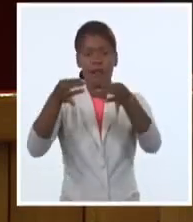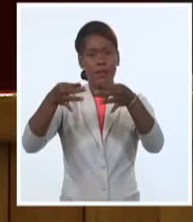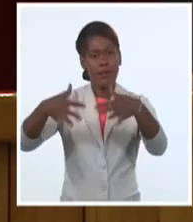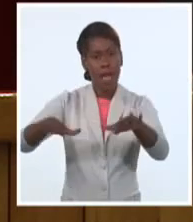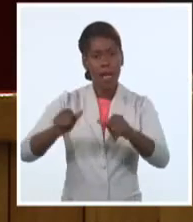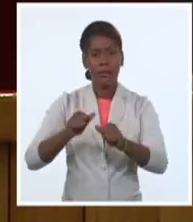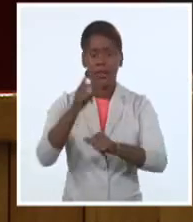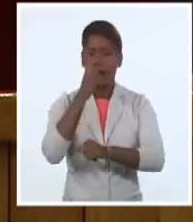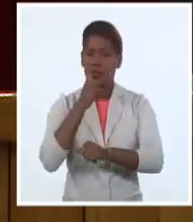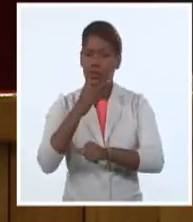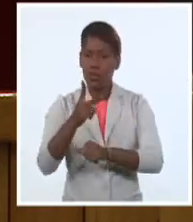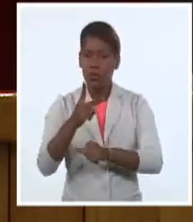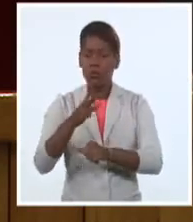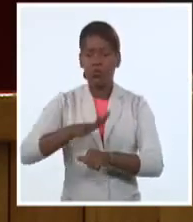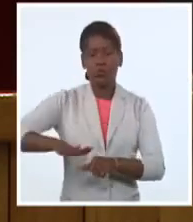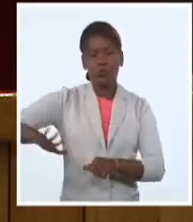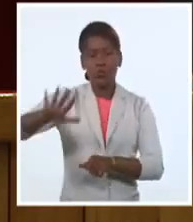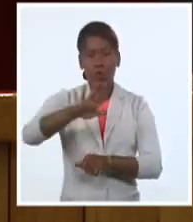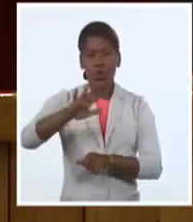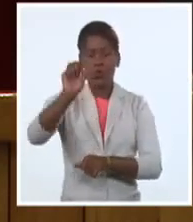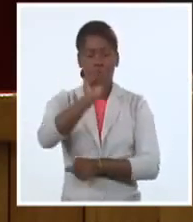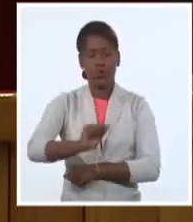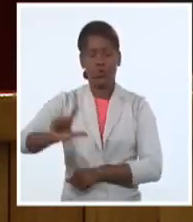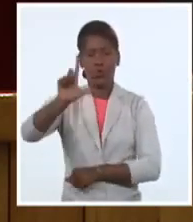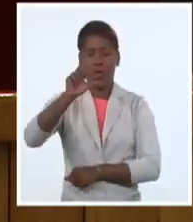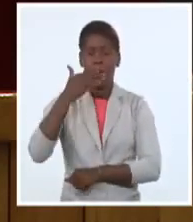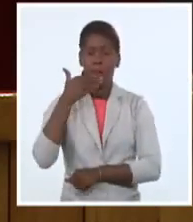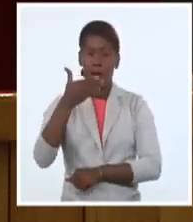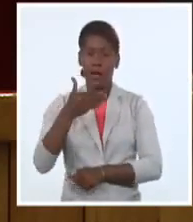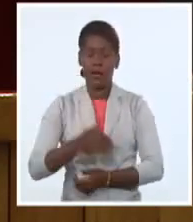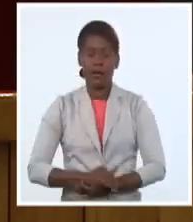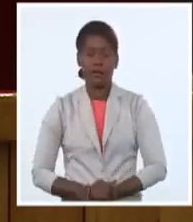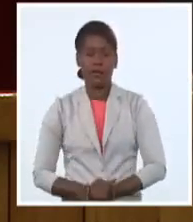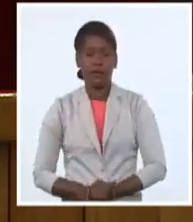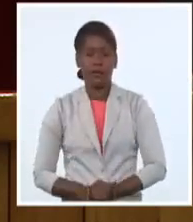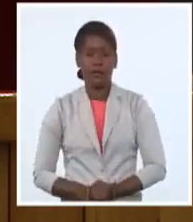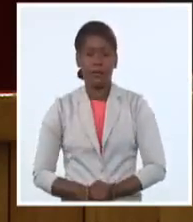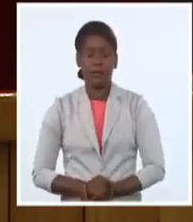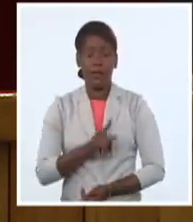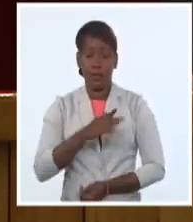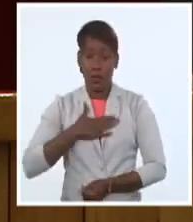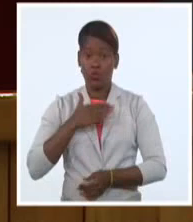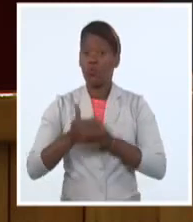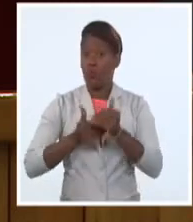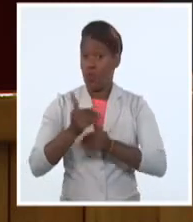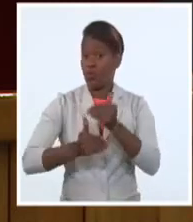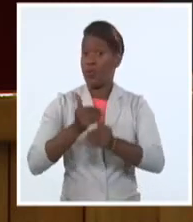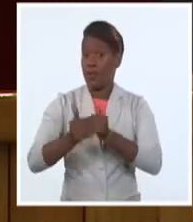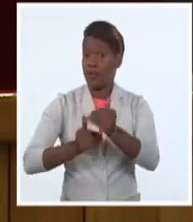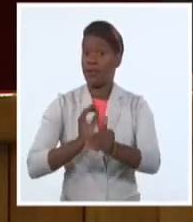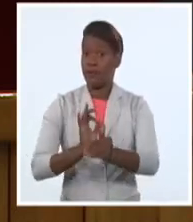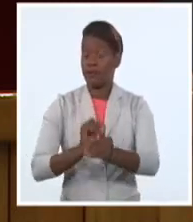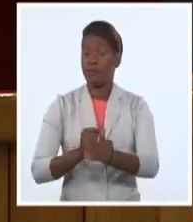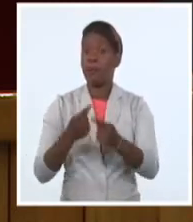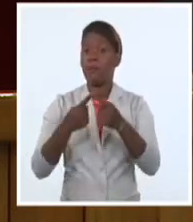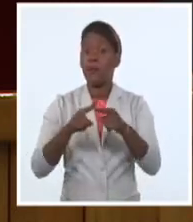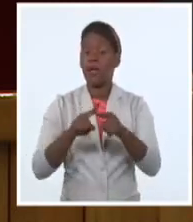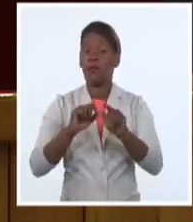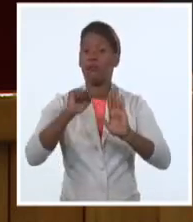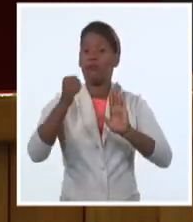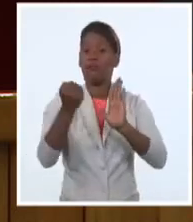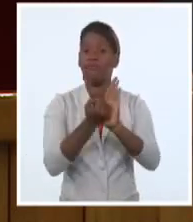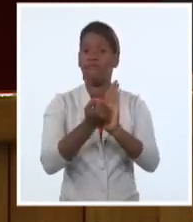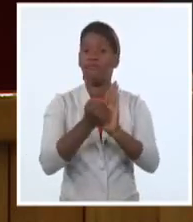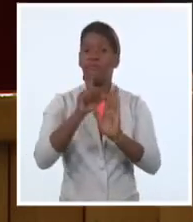la justicia y la participación popular en este ámbito. El proceso penal, con la aprobación de la ley sobre esta